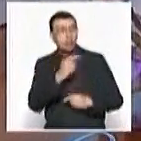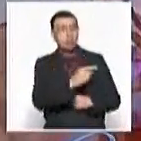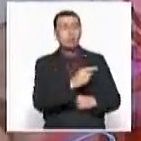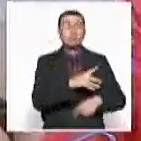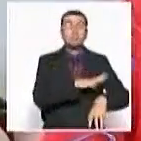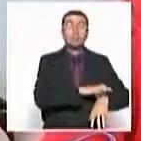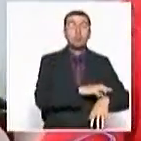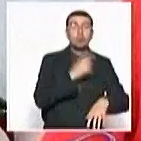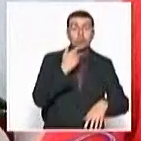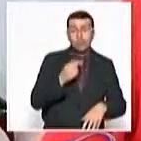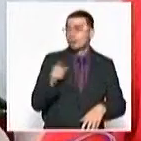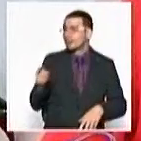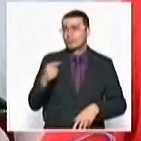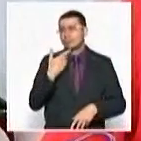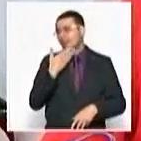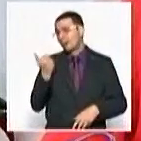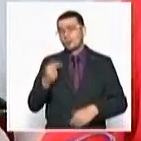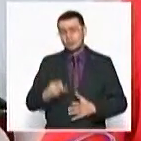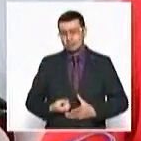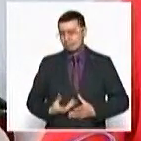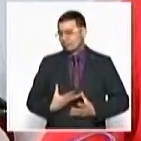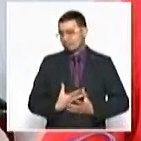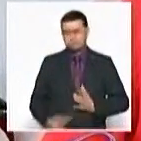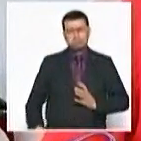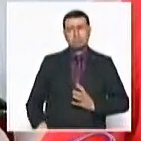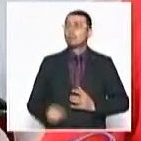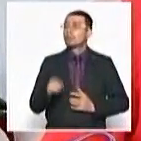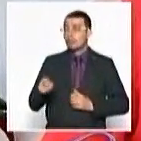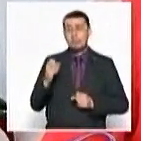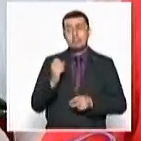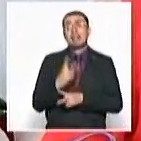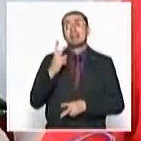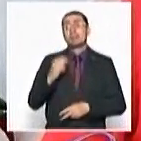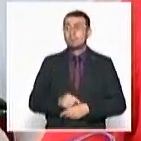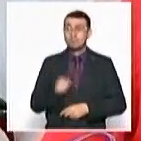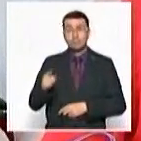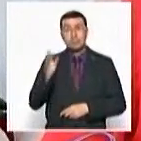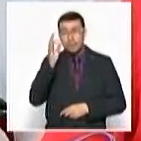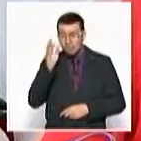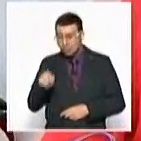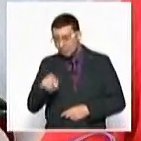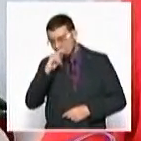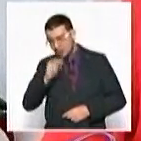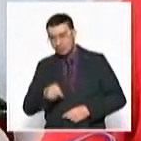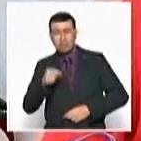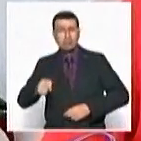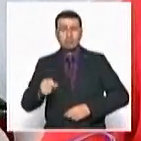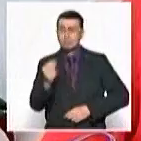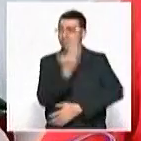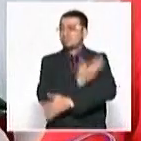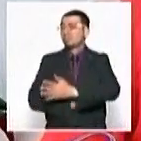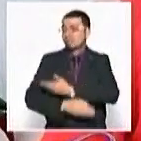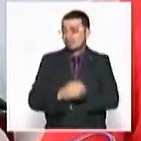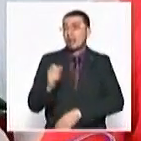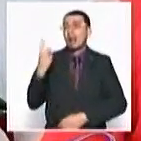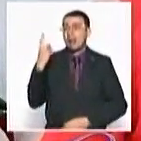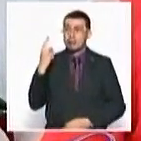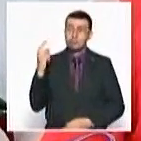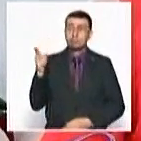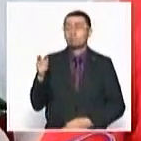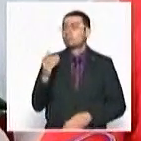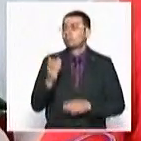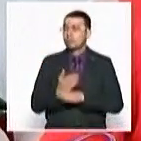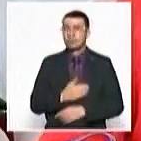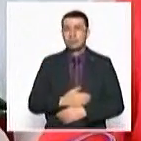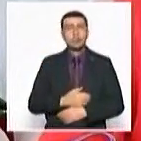era un embarazo de mucho riesgo, que ella podía tener un niño con deformidad y demás. Yo veía a una señora